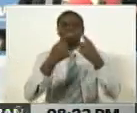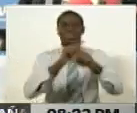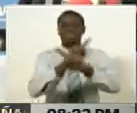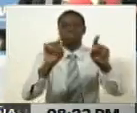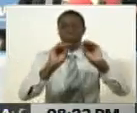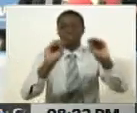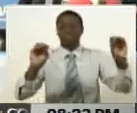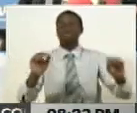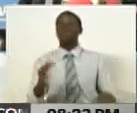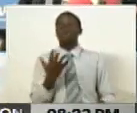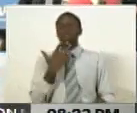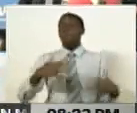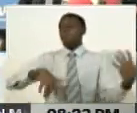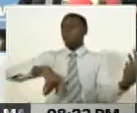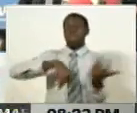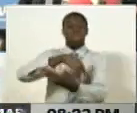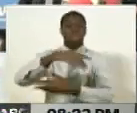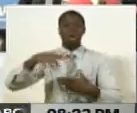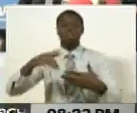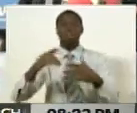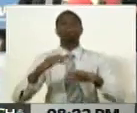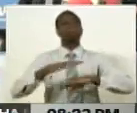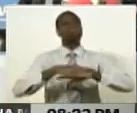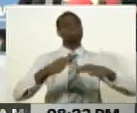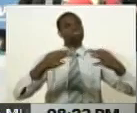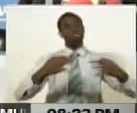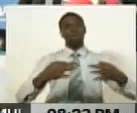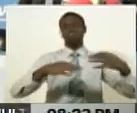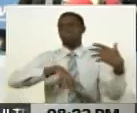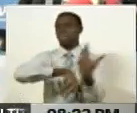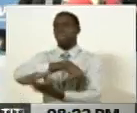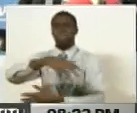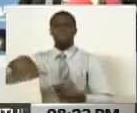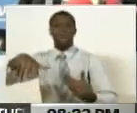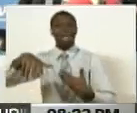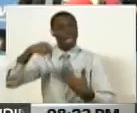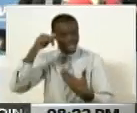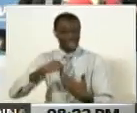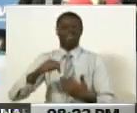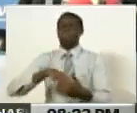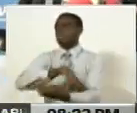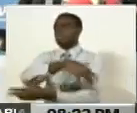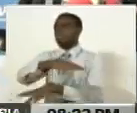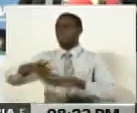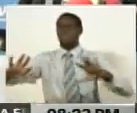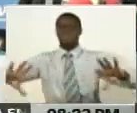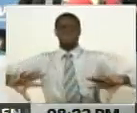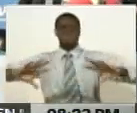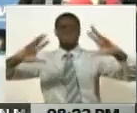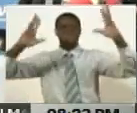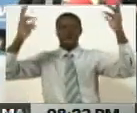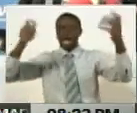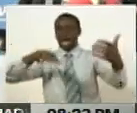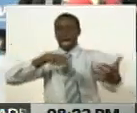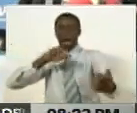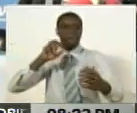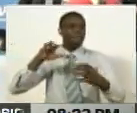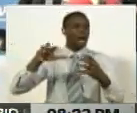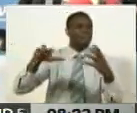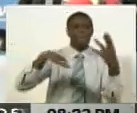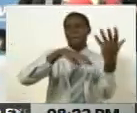a la ingobernabilidad, ¿a qué se convoca? A crear caos, a crear violencia, porque